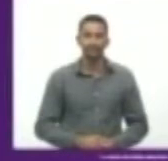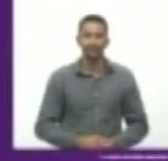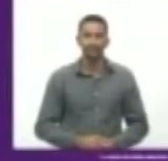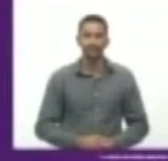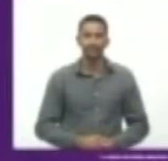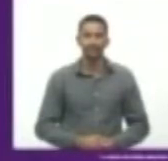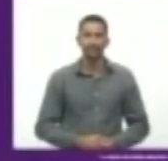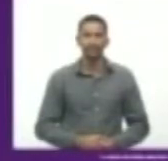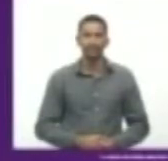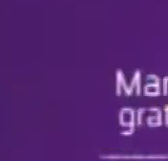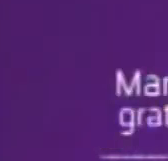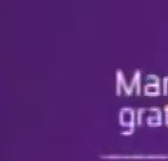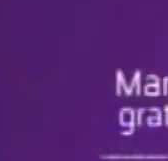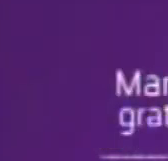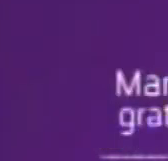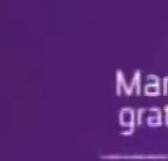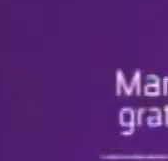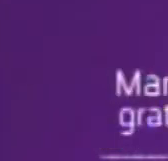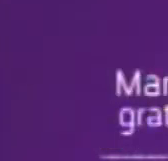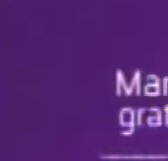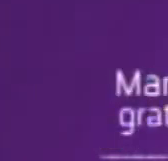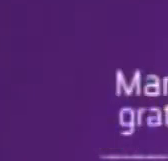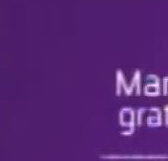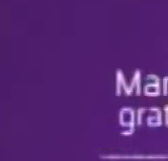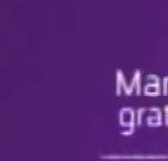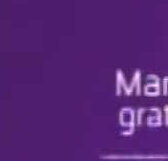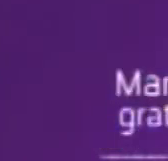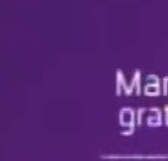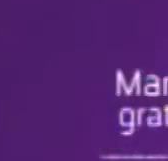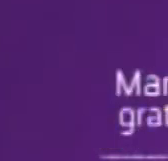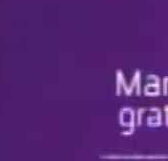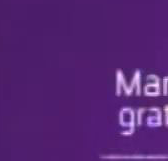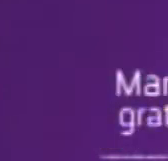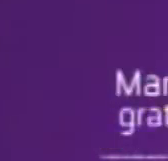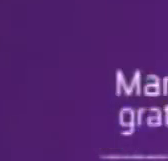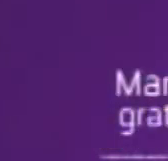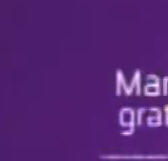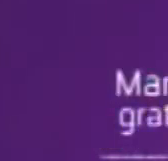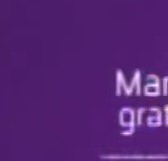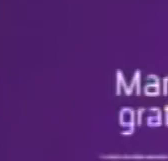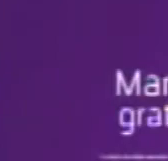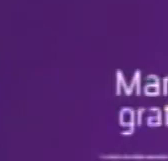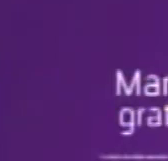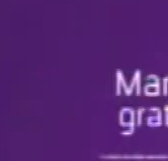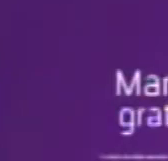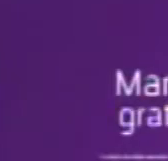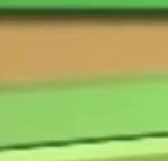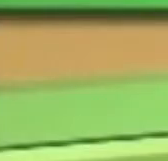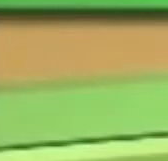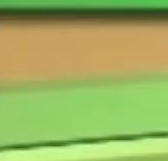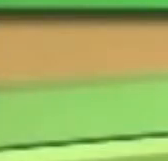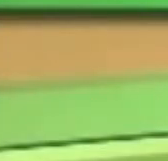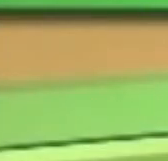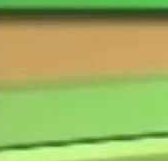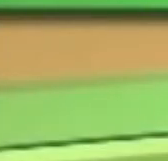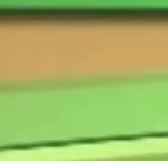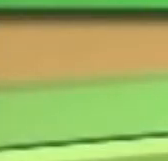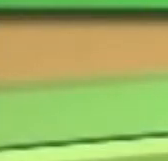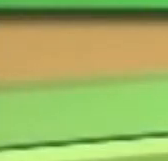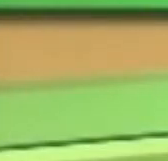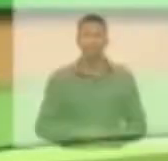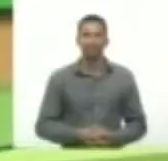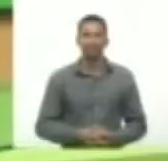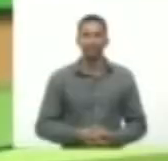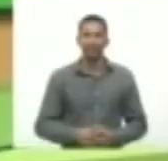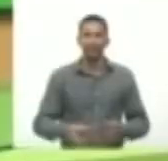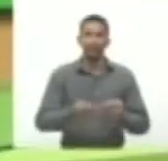de velocidad. Además, compras hoy y pagas en abril. Llama ya mismo al numeral 503. En otros hechos